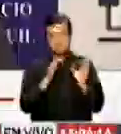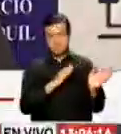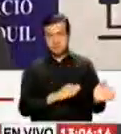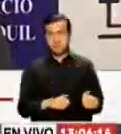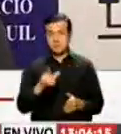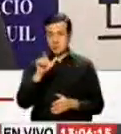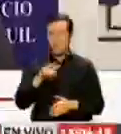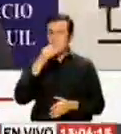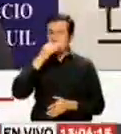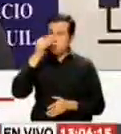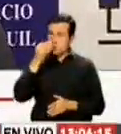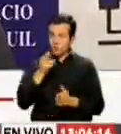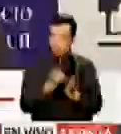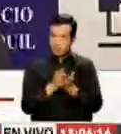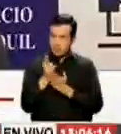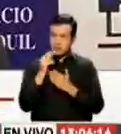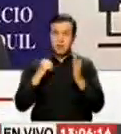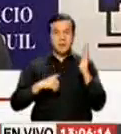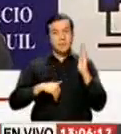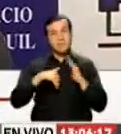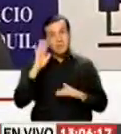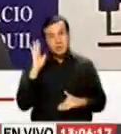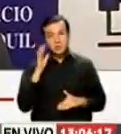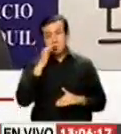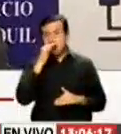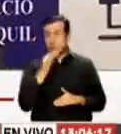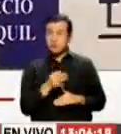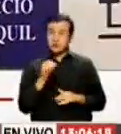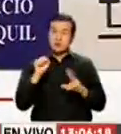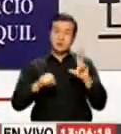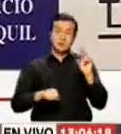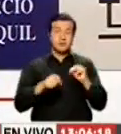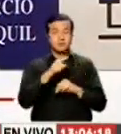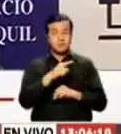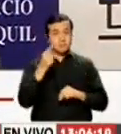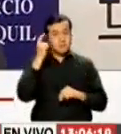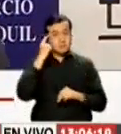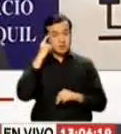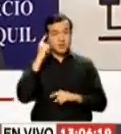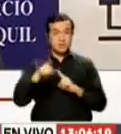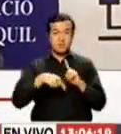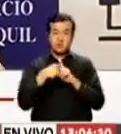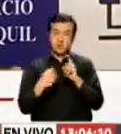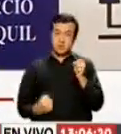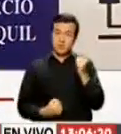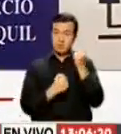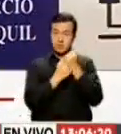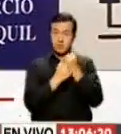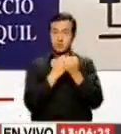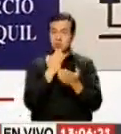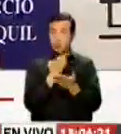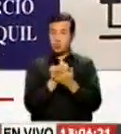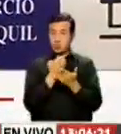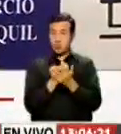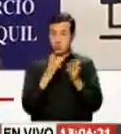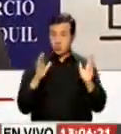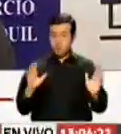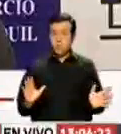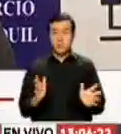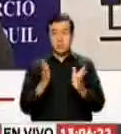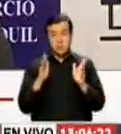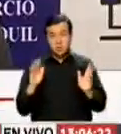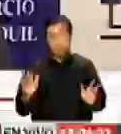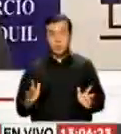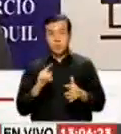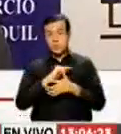persona honesta, pero yo creo que más allá de la honestidad, podría ser un buen complemento para el frente económico y para impulsar